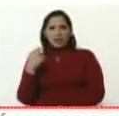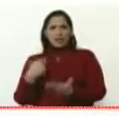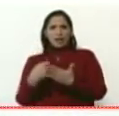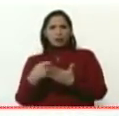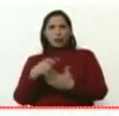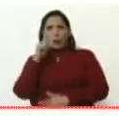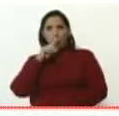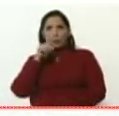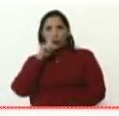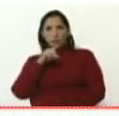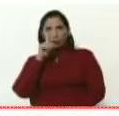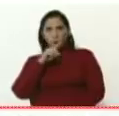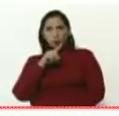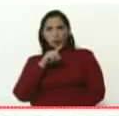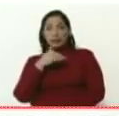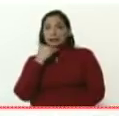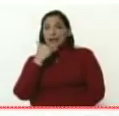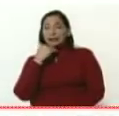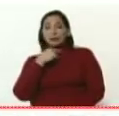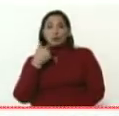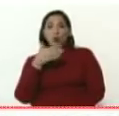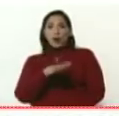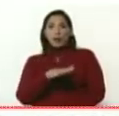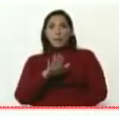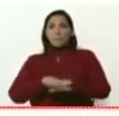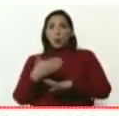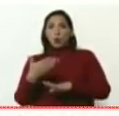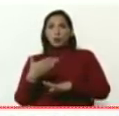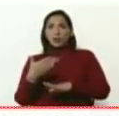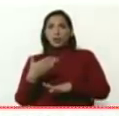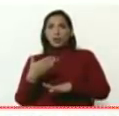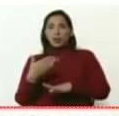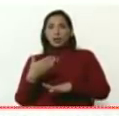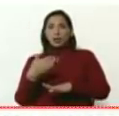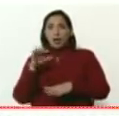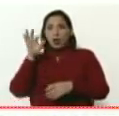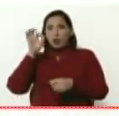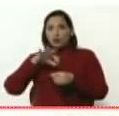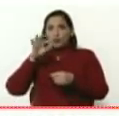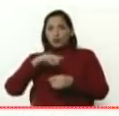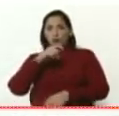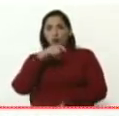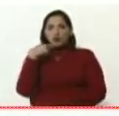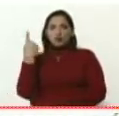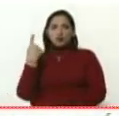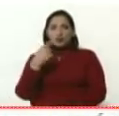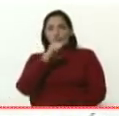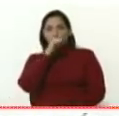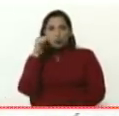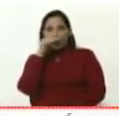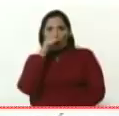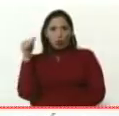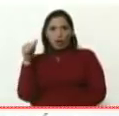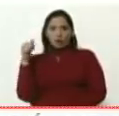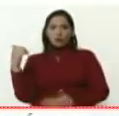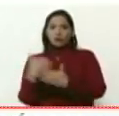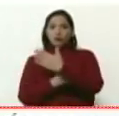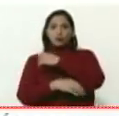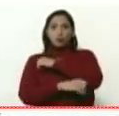la vida, porque le pusieron escopolamina para robarlo y le robaron